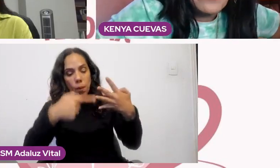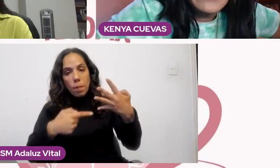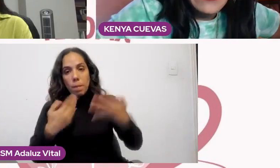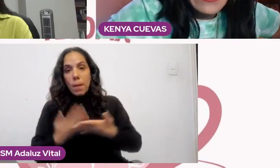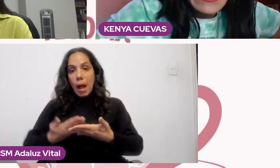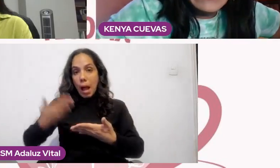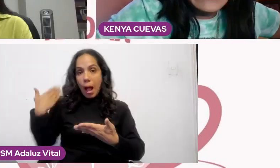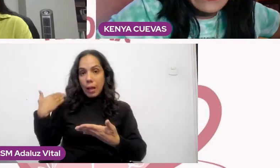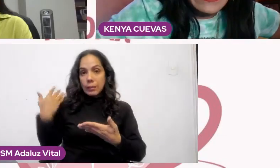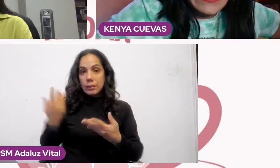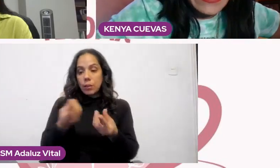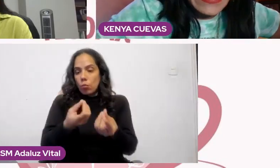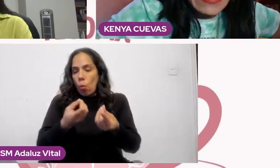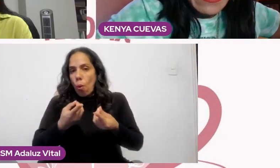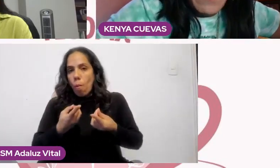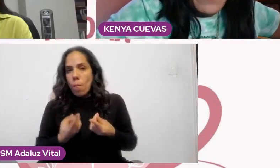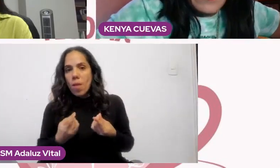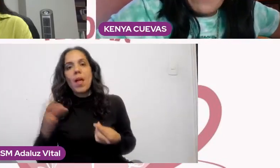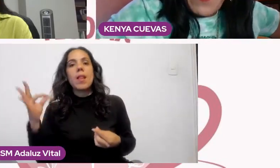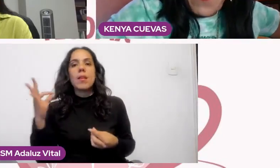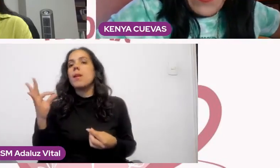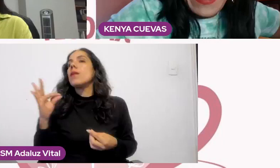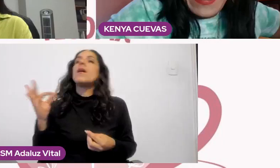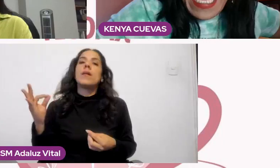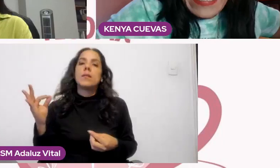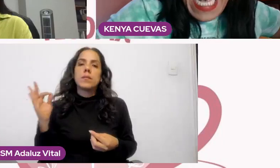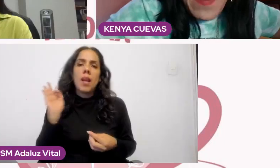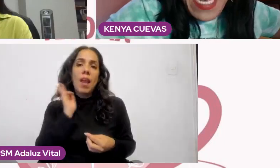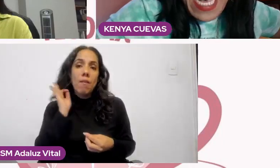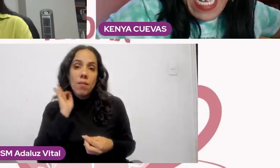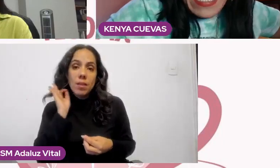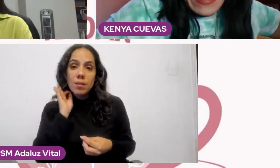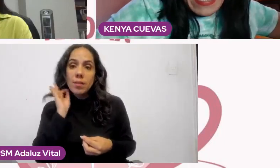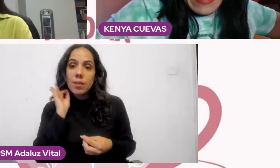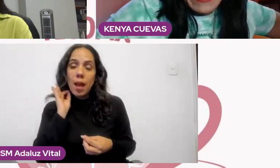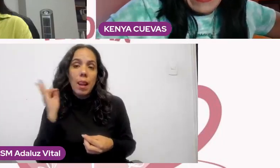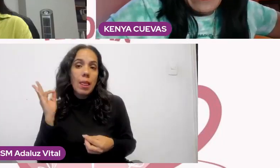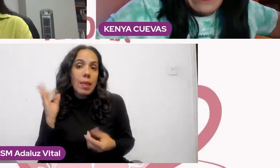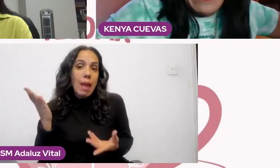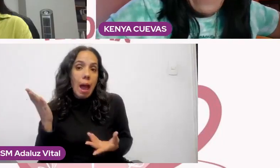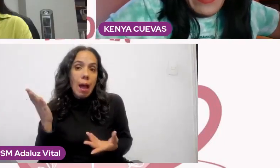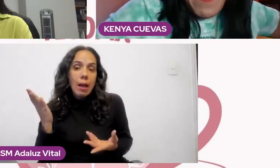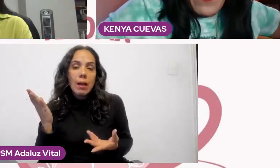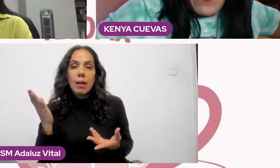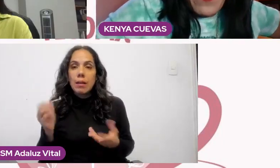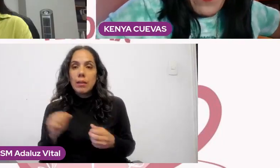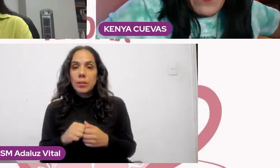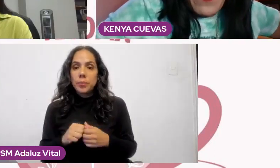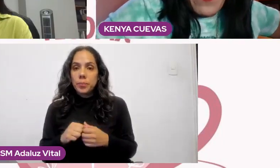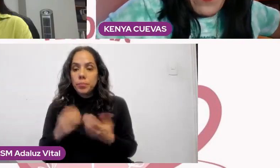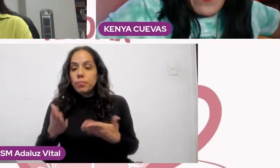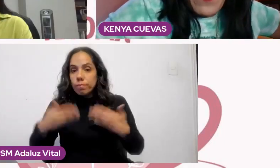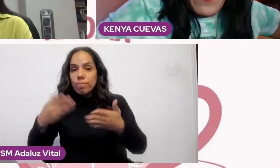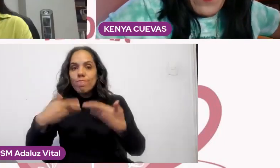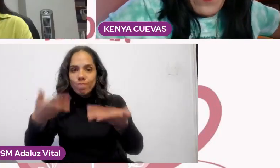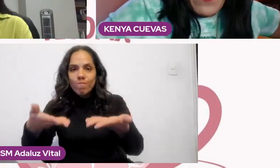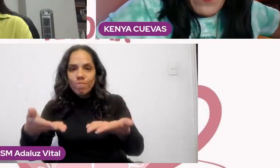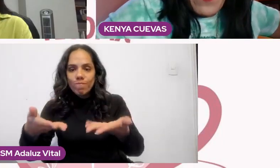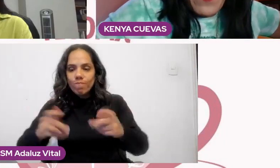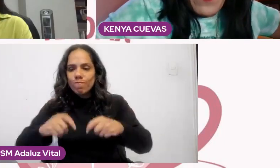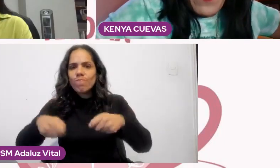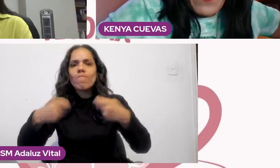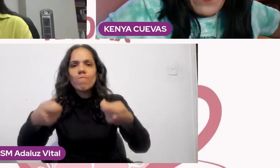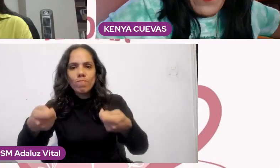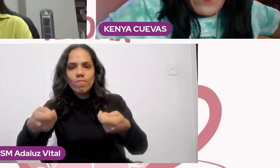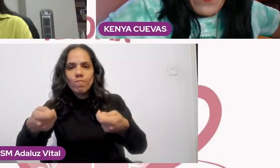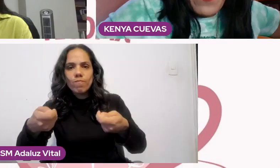fiscalía, este, pues la propuesta de la CEADI, que es la que daba la propuesta, ¿no? Integral del